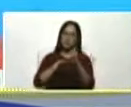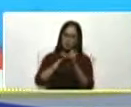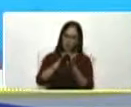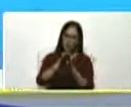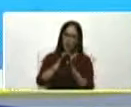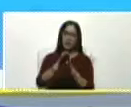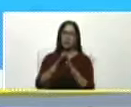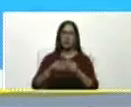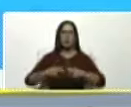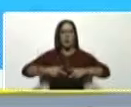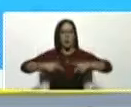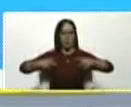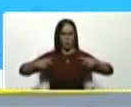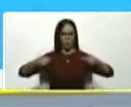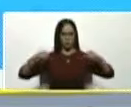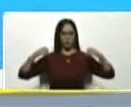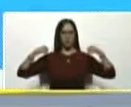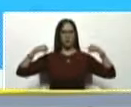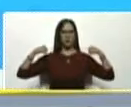y robusta.